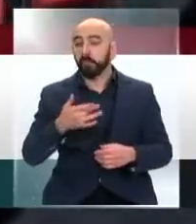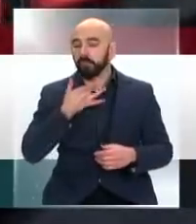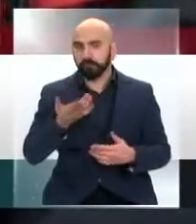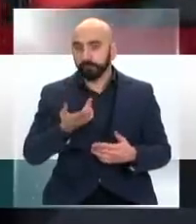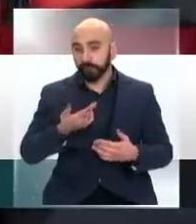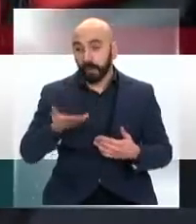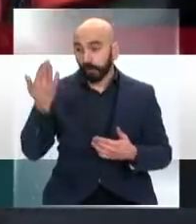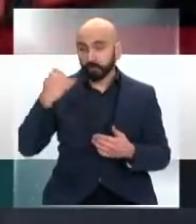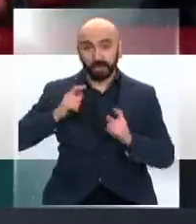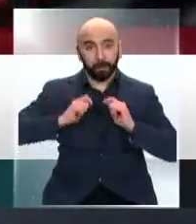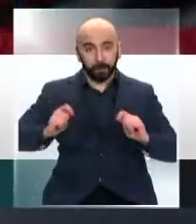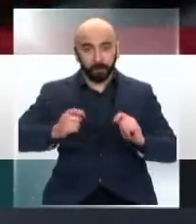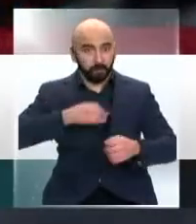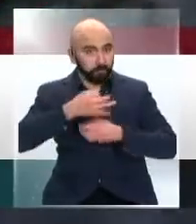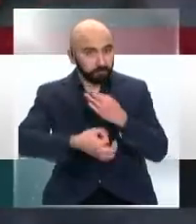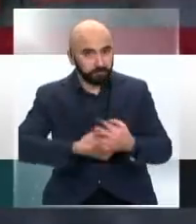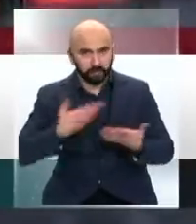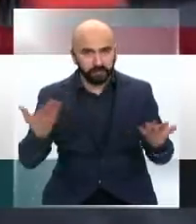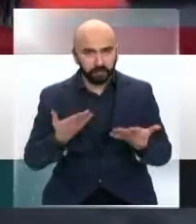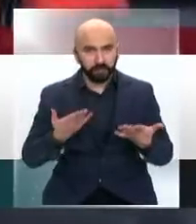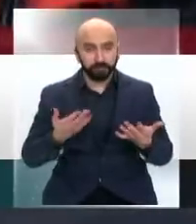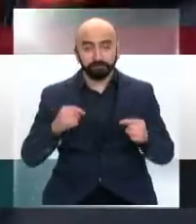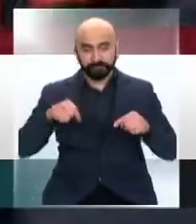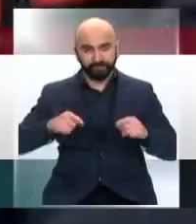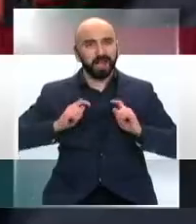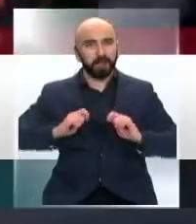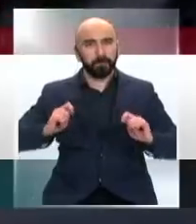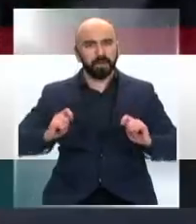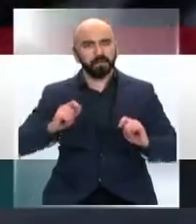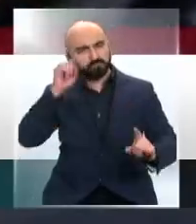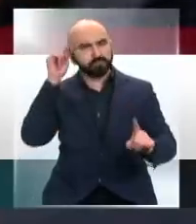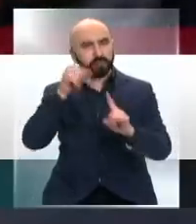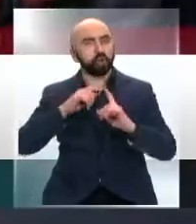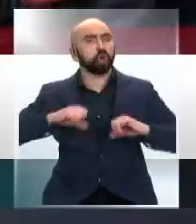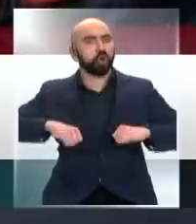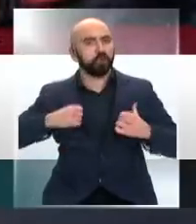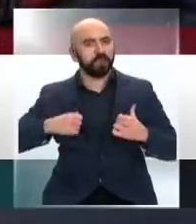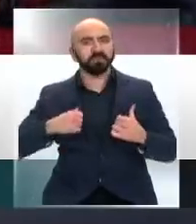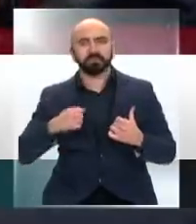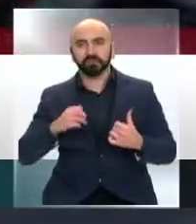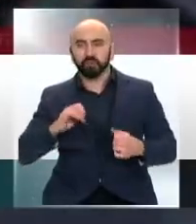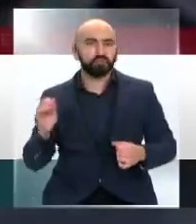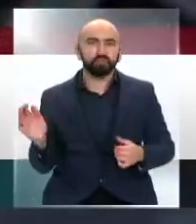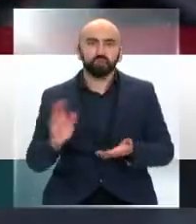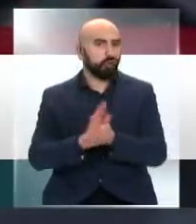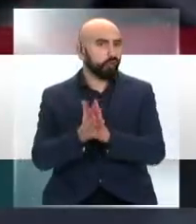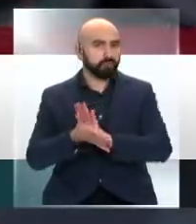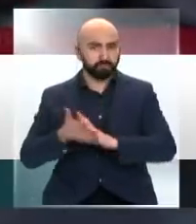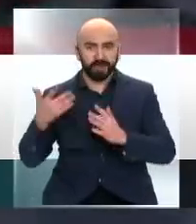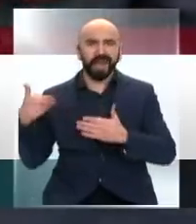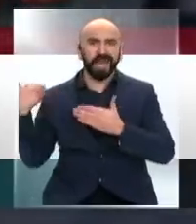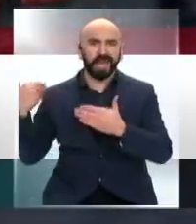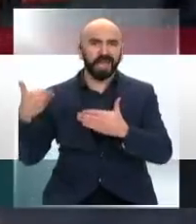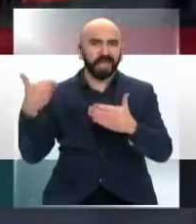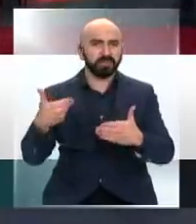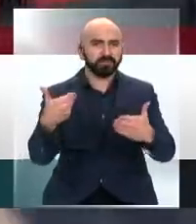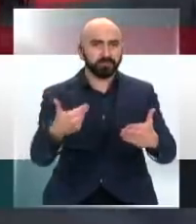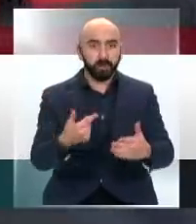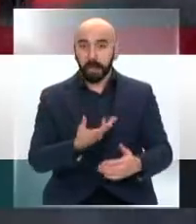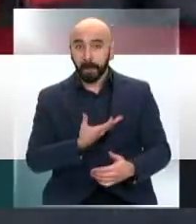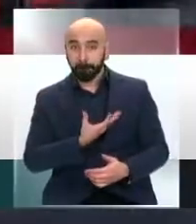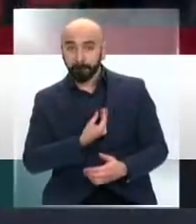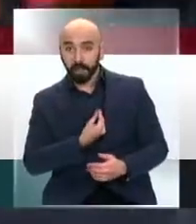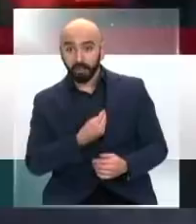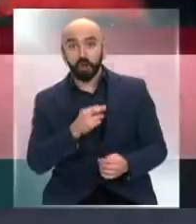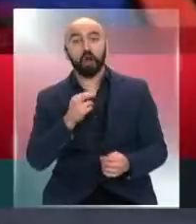convocatoria a los jóvenes de todas las generaciones. No le tengan miedo a la juventud, no le tengan miedo a la juventud